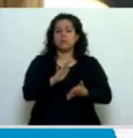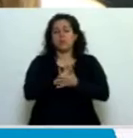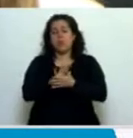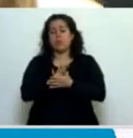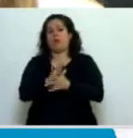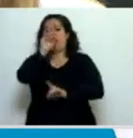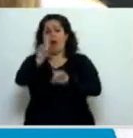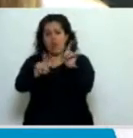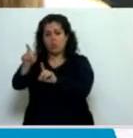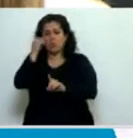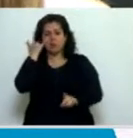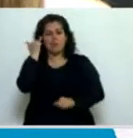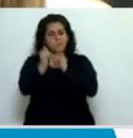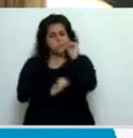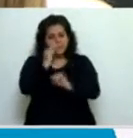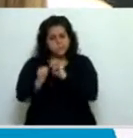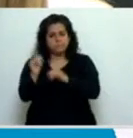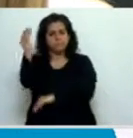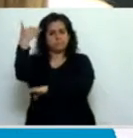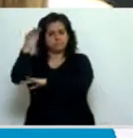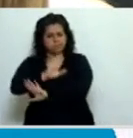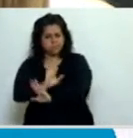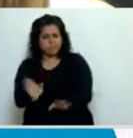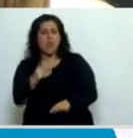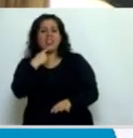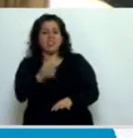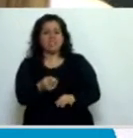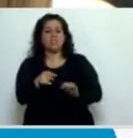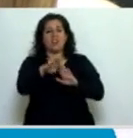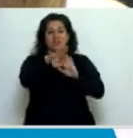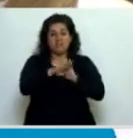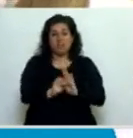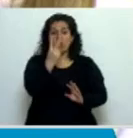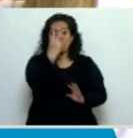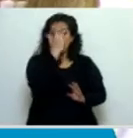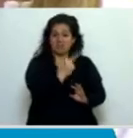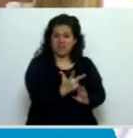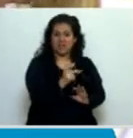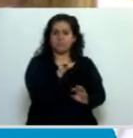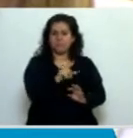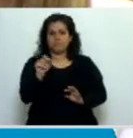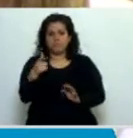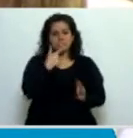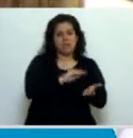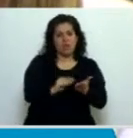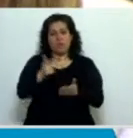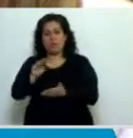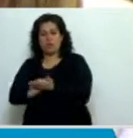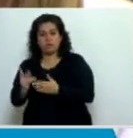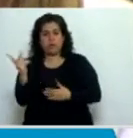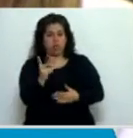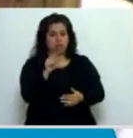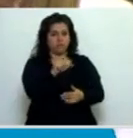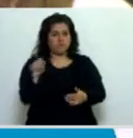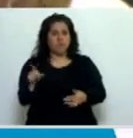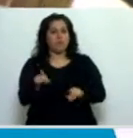planteado algunos otros miembros informantes, el requisito de los 2/3 que establece el proyecto para los actos de disposición de